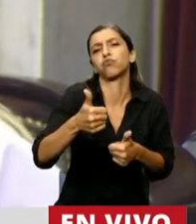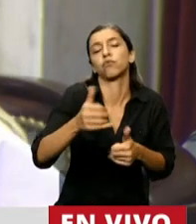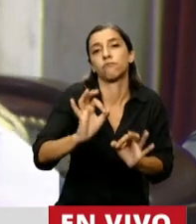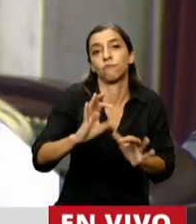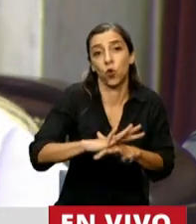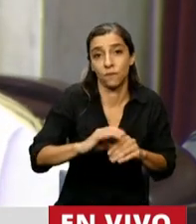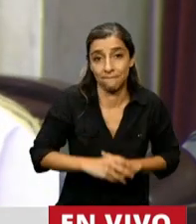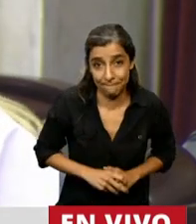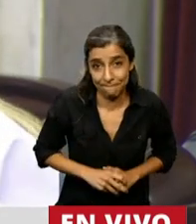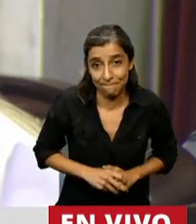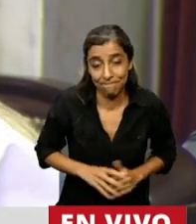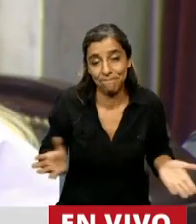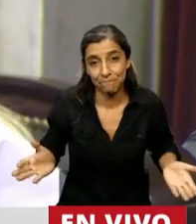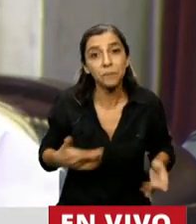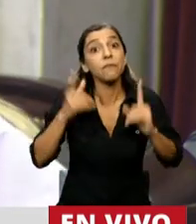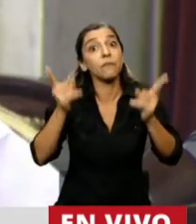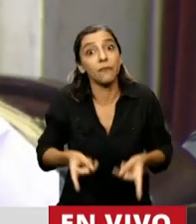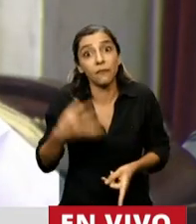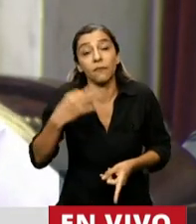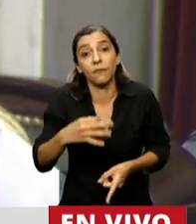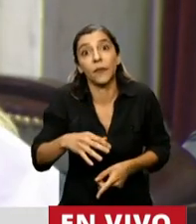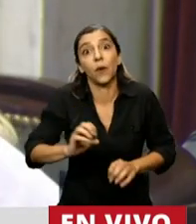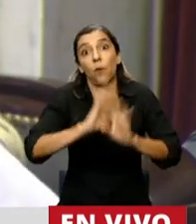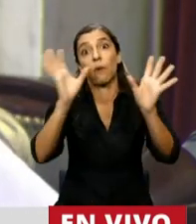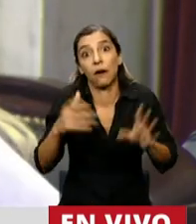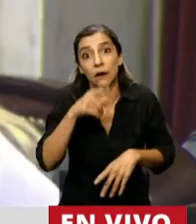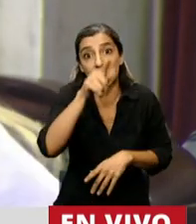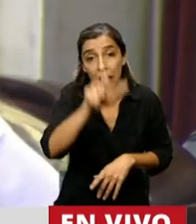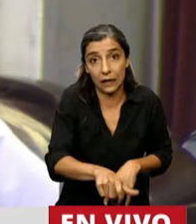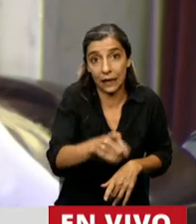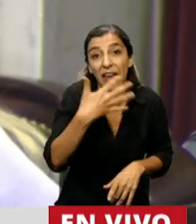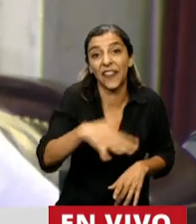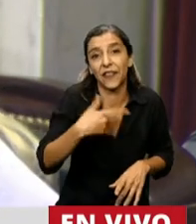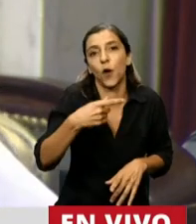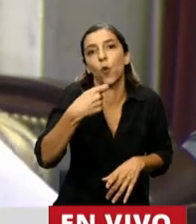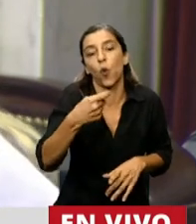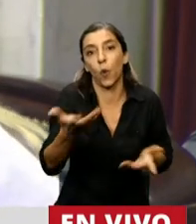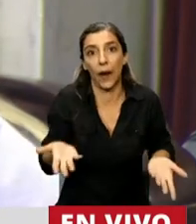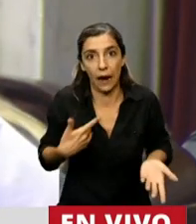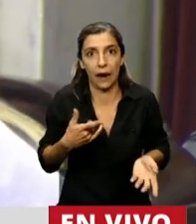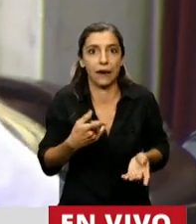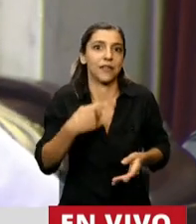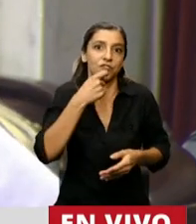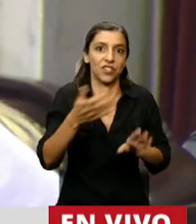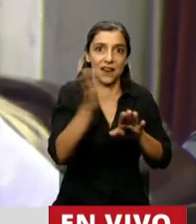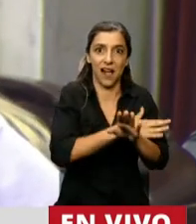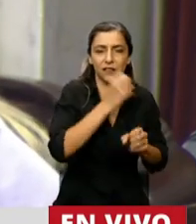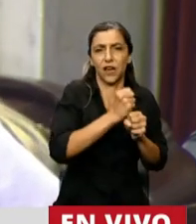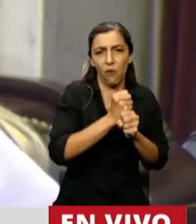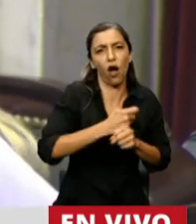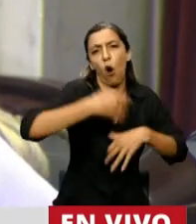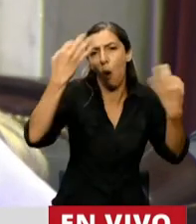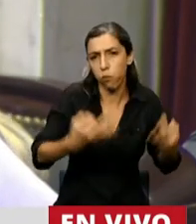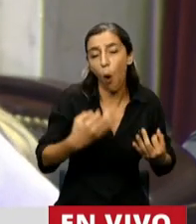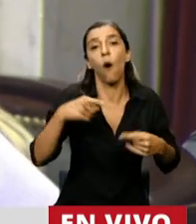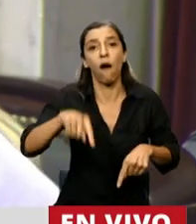que aclarar que lo que ella entiende como jubilación en su concepción de un país meritocrático y salarial hoy para este